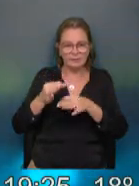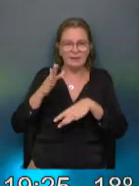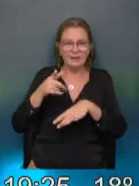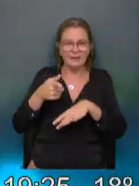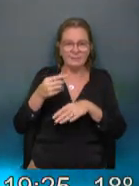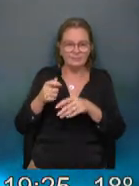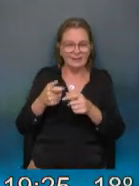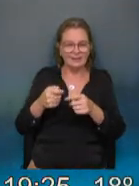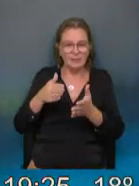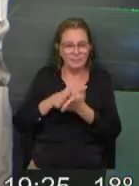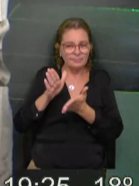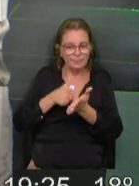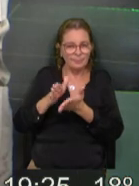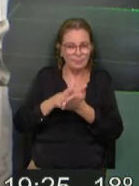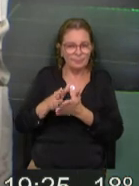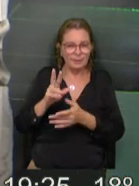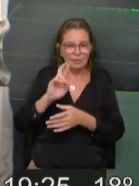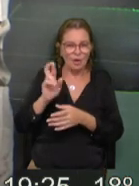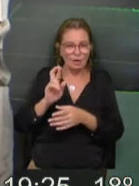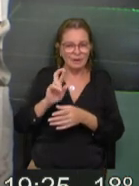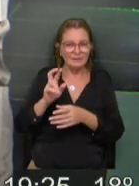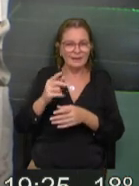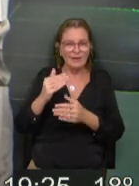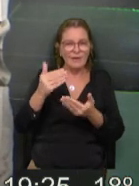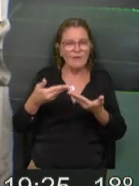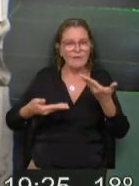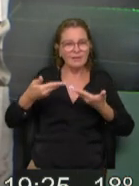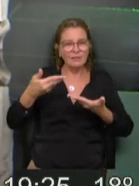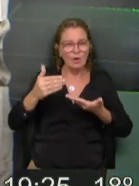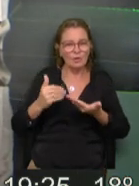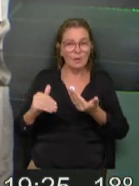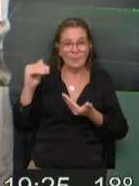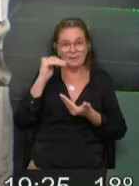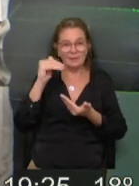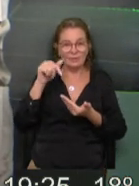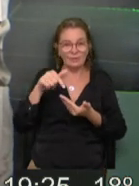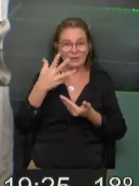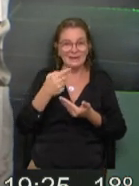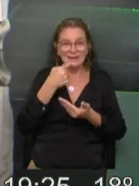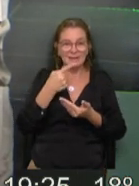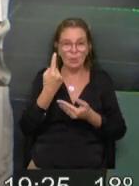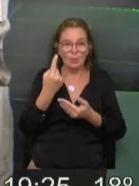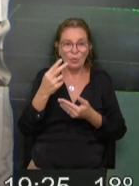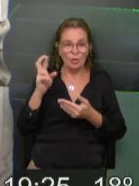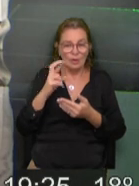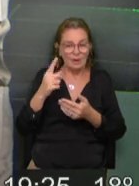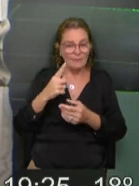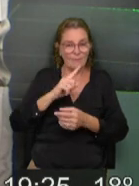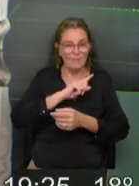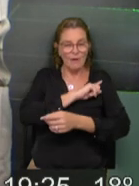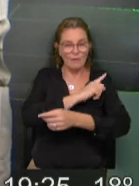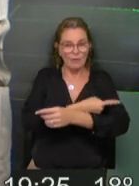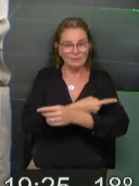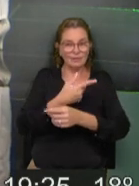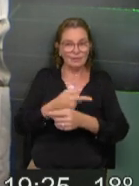la maquinita de imprimir los dólares. Uh-huh. Y lo que está pasando en Estados Unidos es que la inflación está aumentando sí. Y eso es consistente con un dólar que se fortalece. Y eso tiene que